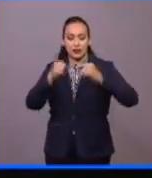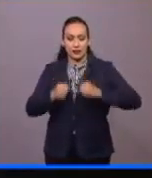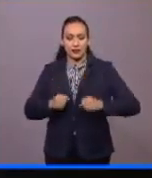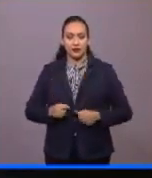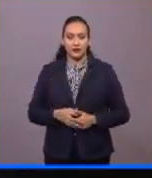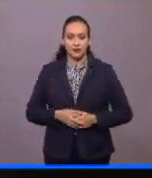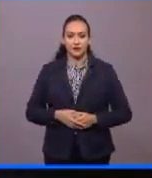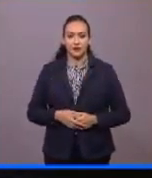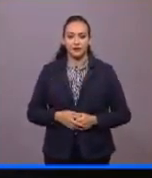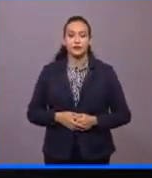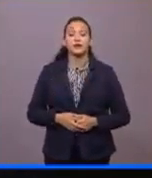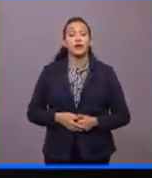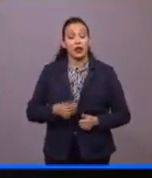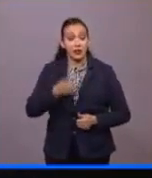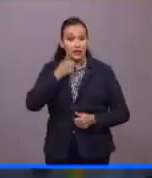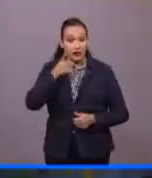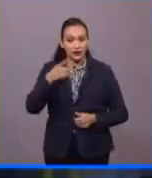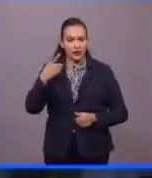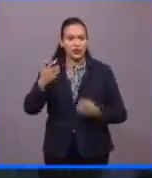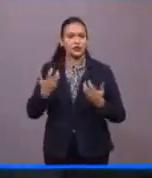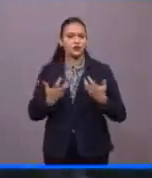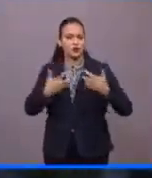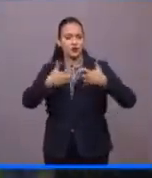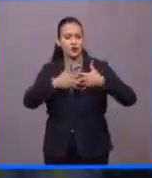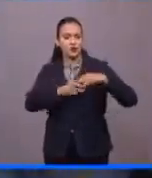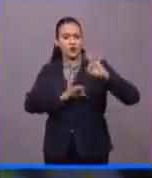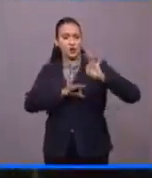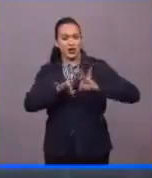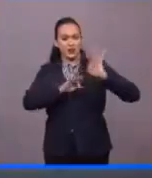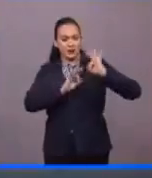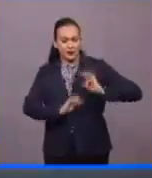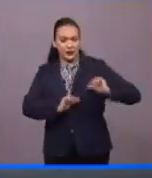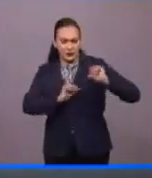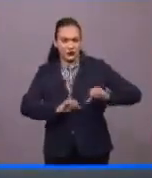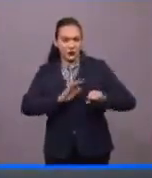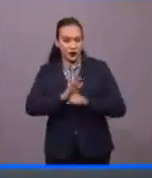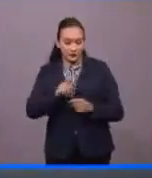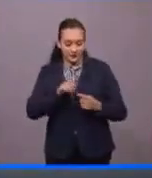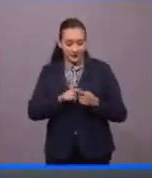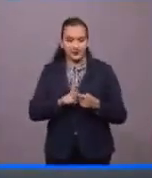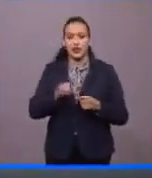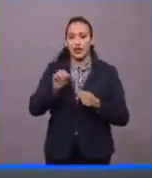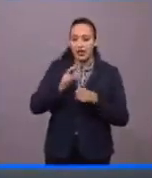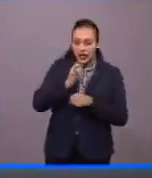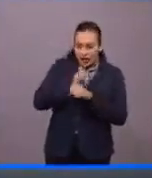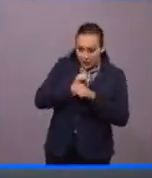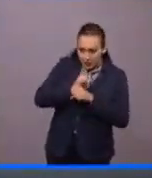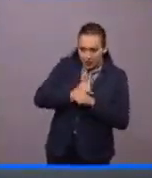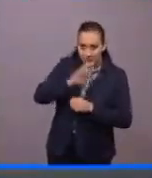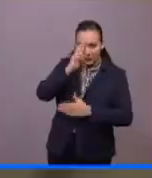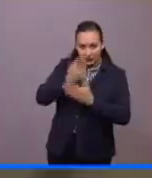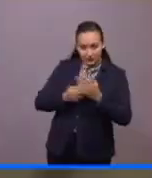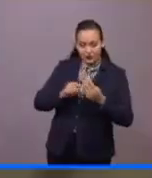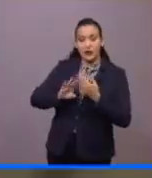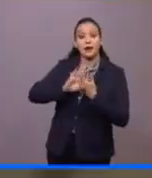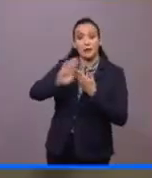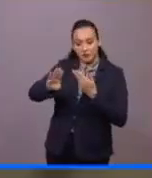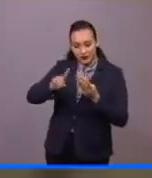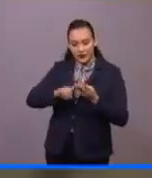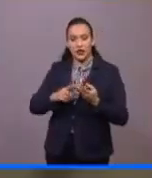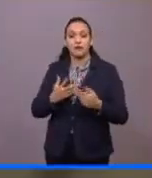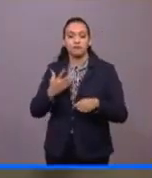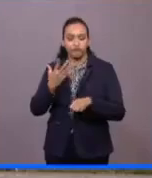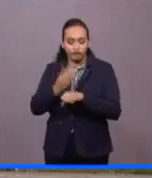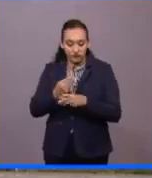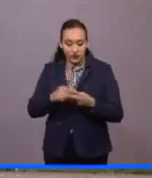de gobierno. Indica que la función principal del sistema será prevenir, investigar y perseguir los delitos, fomentar